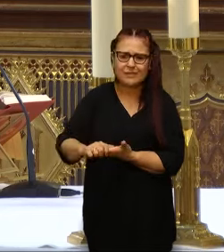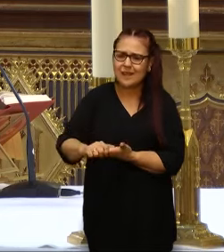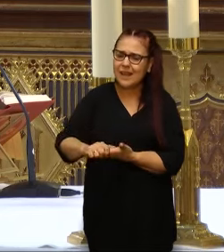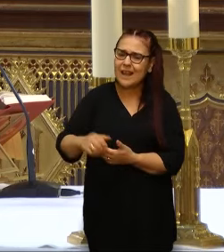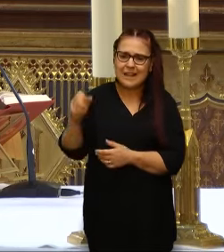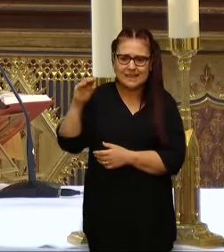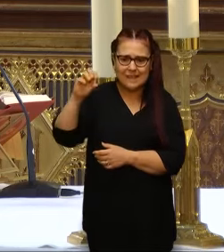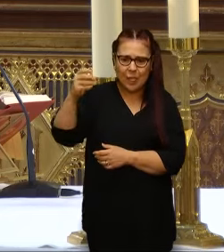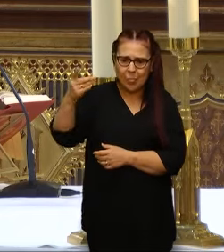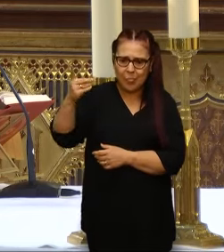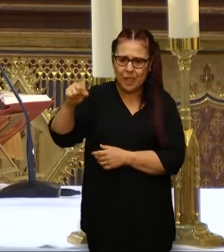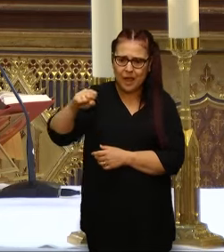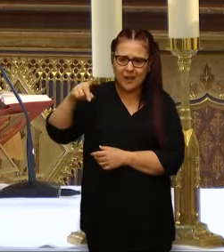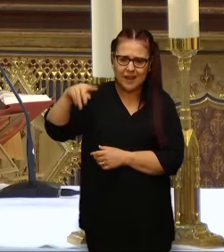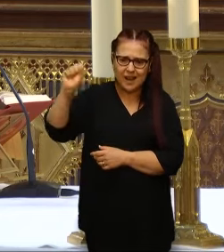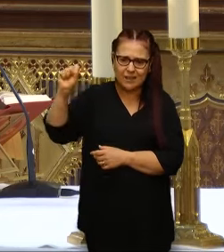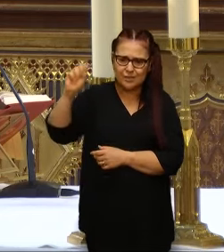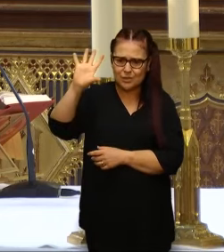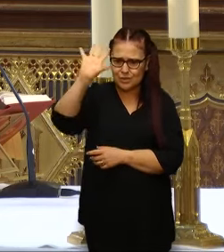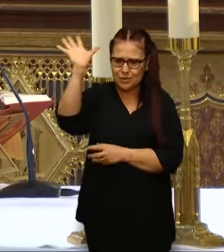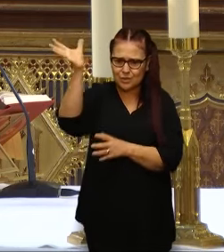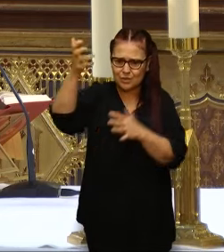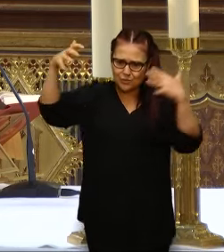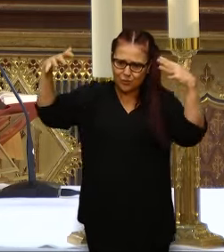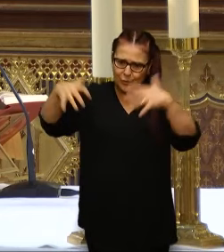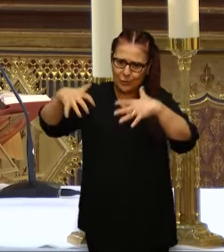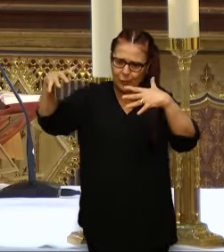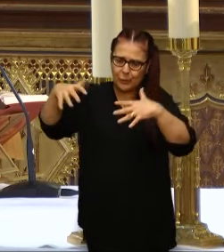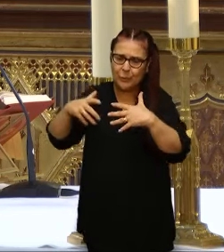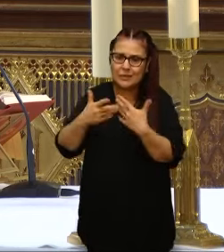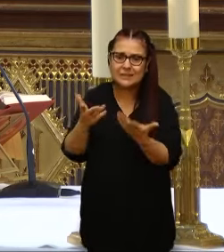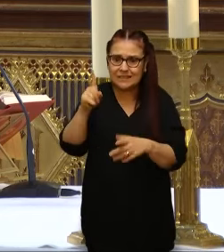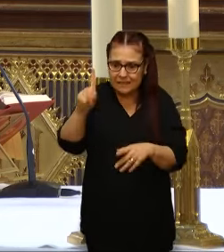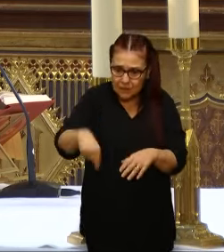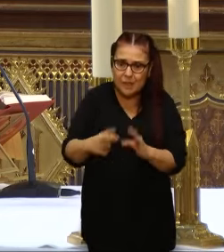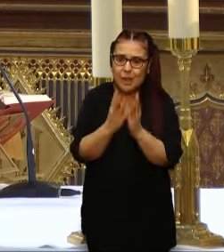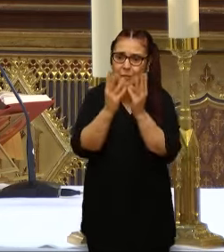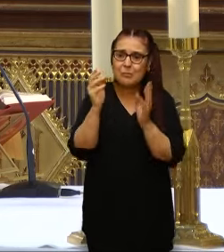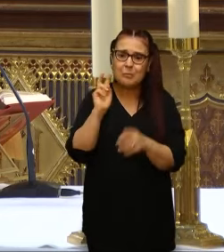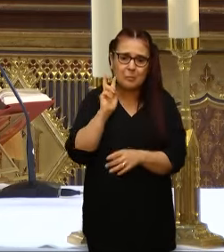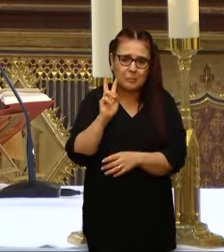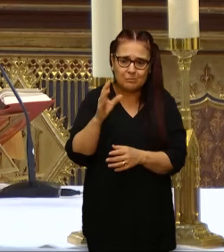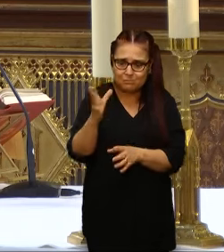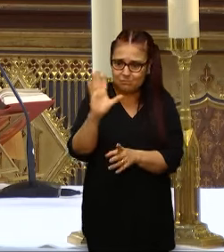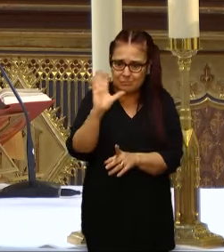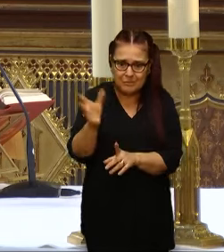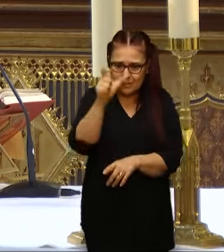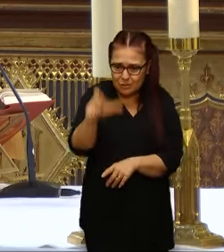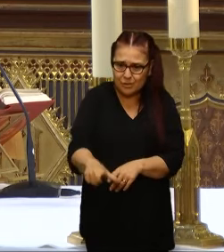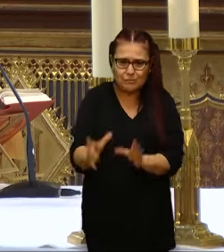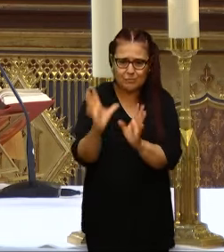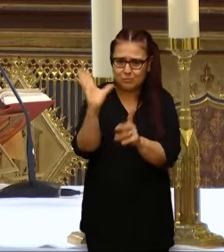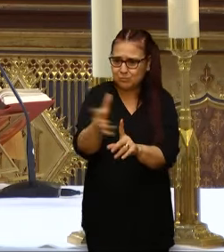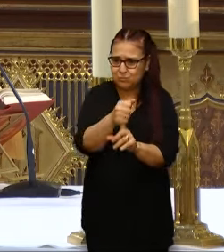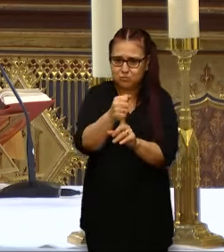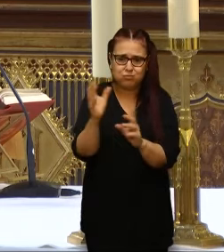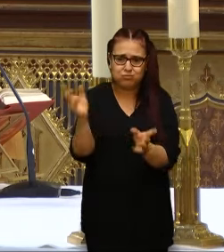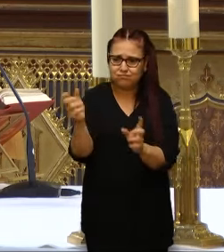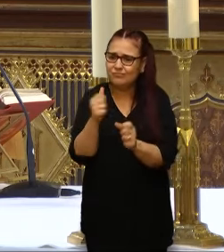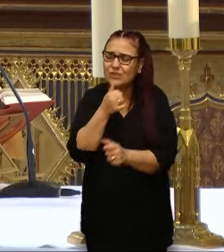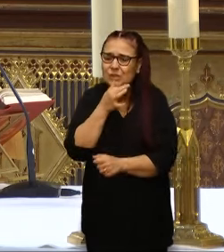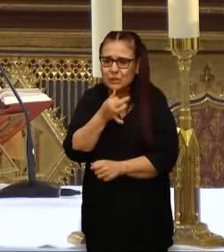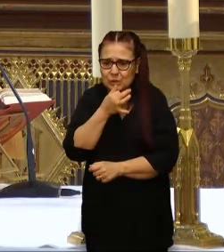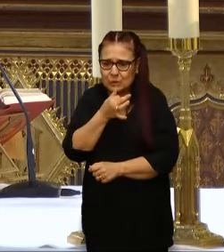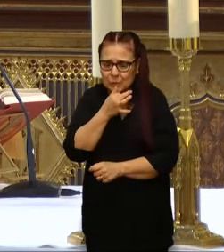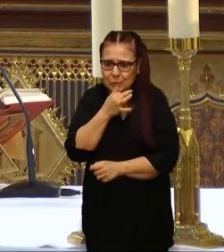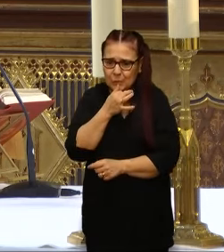los desaparecidos también, los abandonados también, y